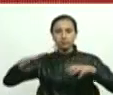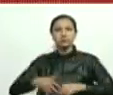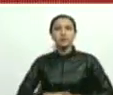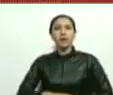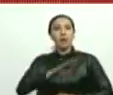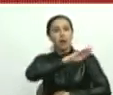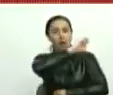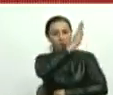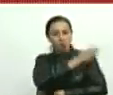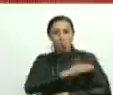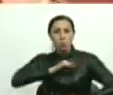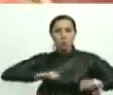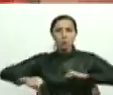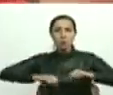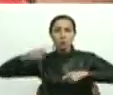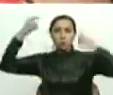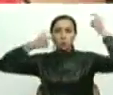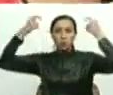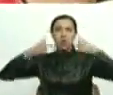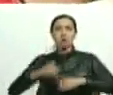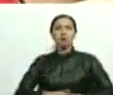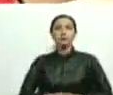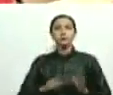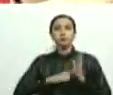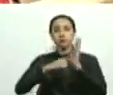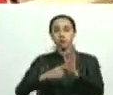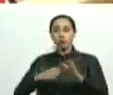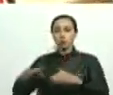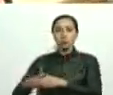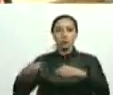fuerza del movimiento chavista, expresada en nuestras bases.